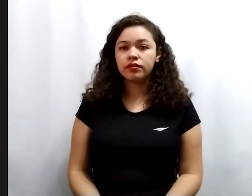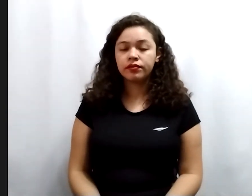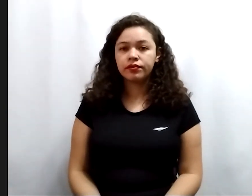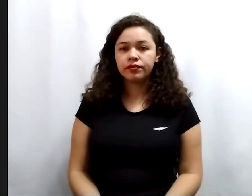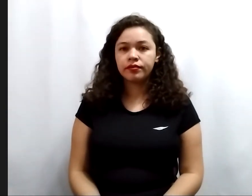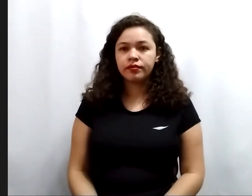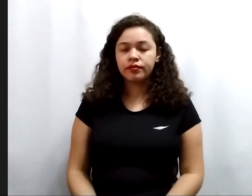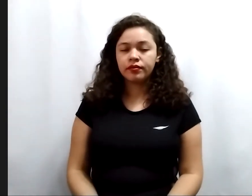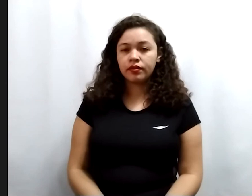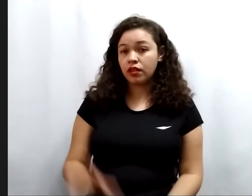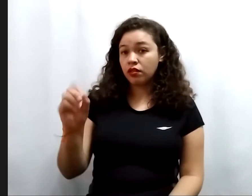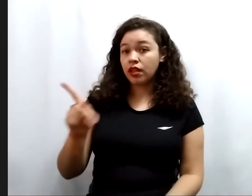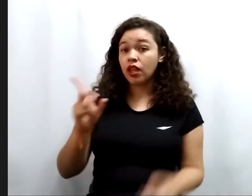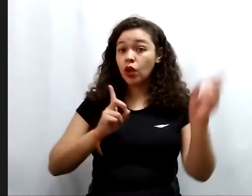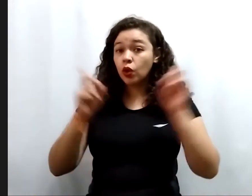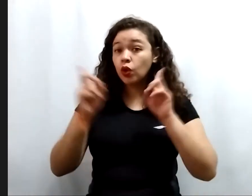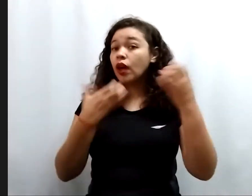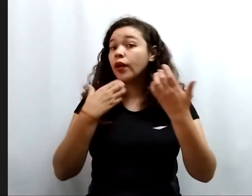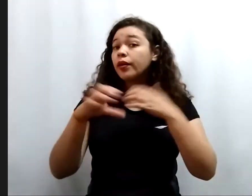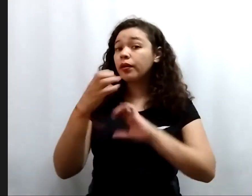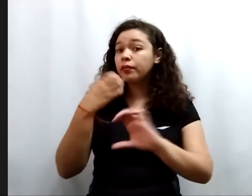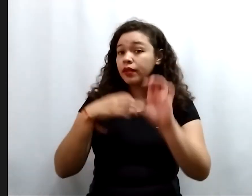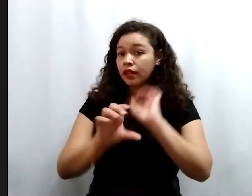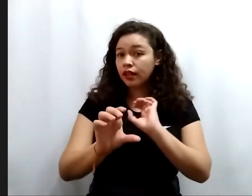Ok, ¿alguna duda o comentario?